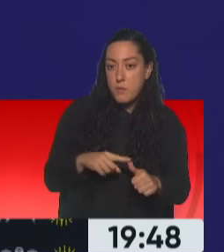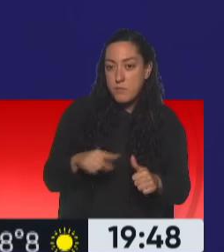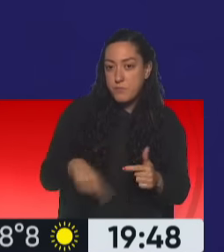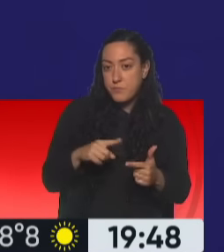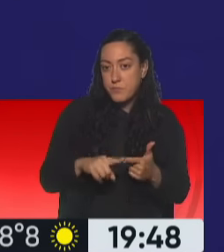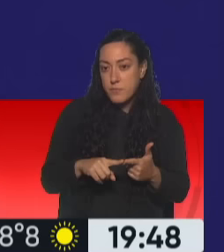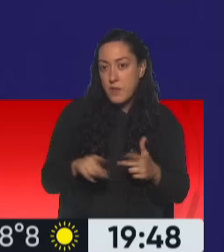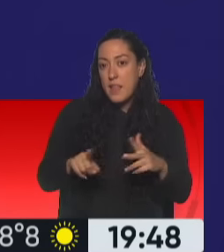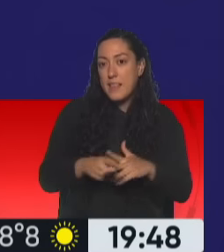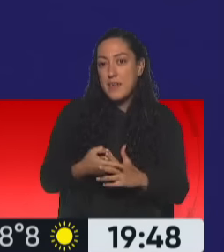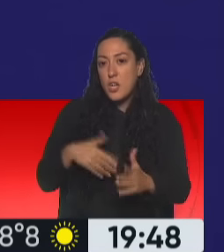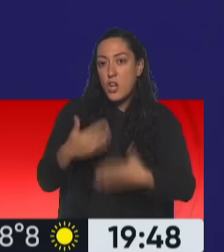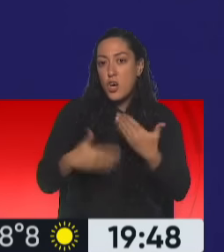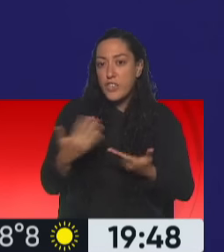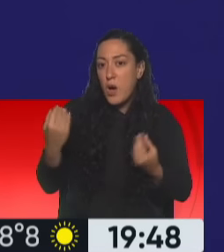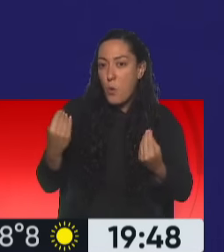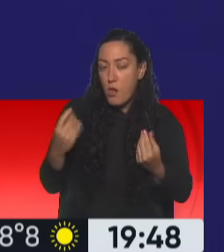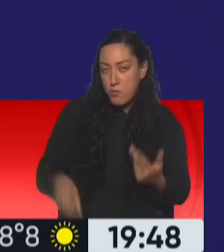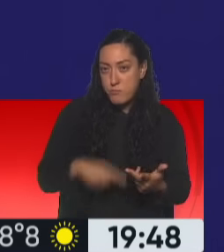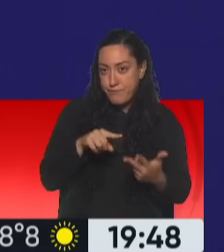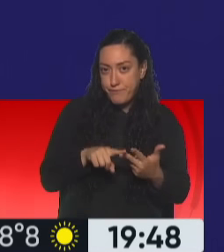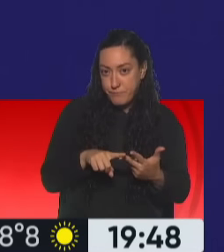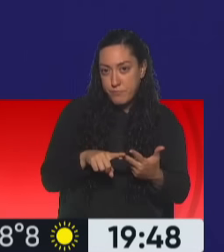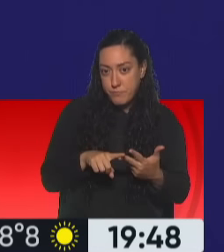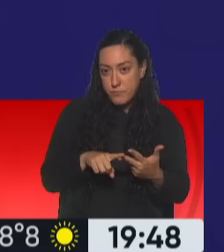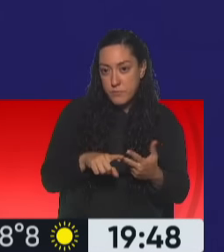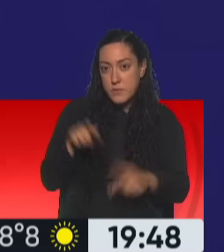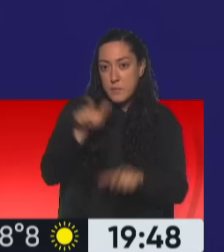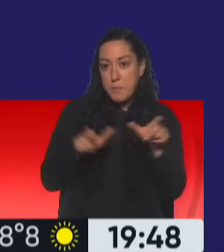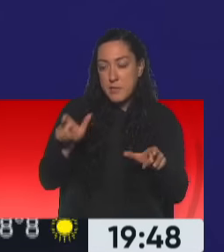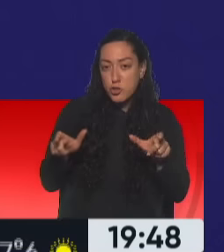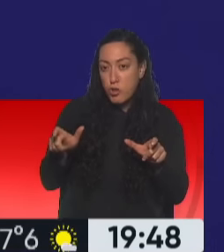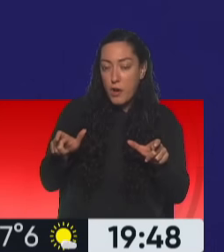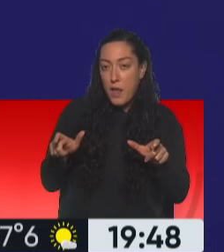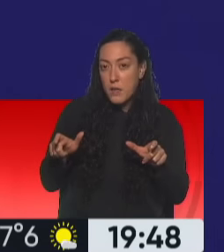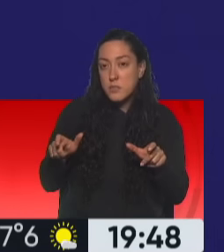es la tecnología, cuáles son las dotaciones iniciales,